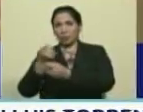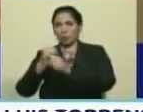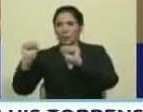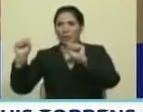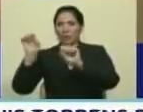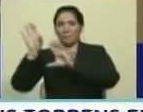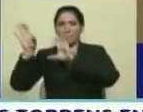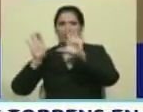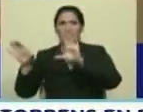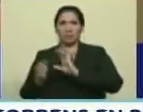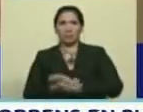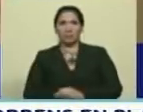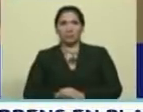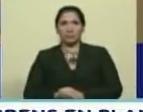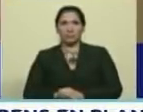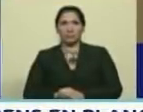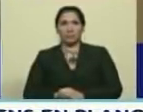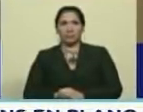países.